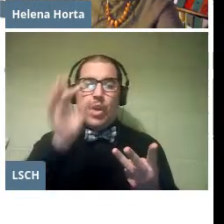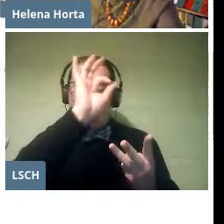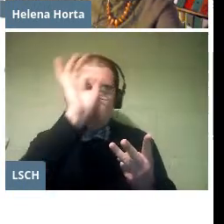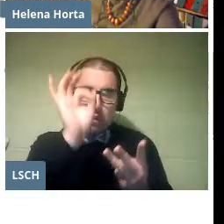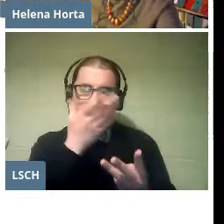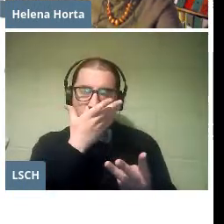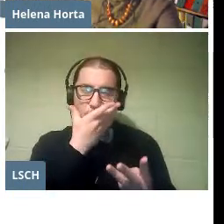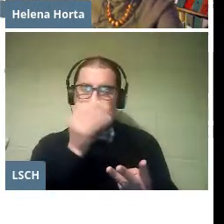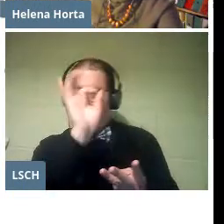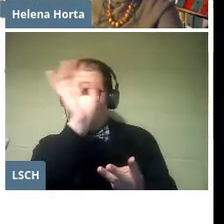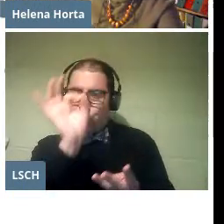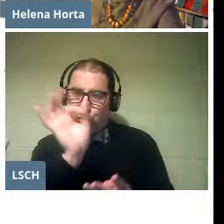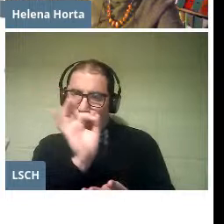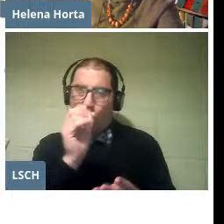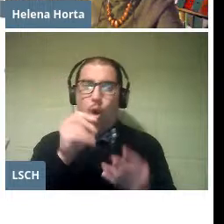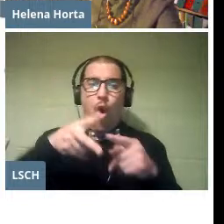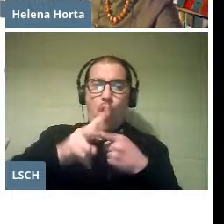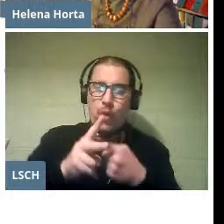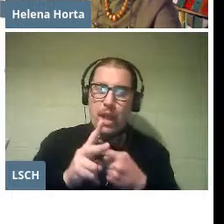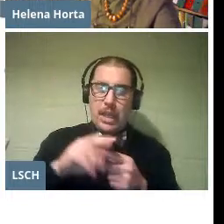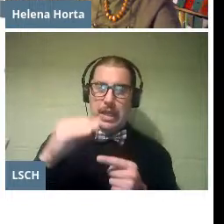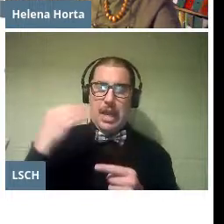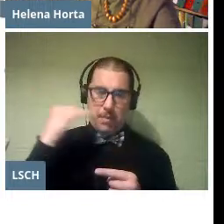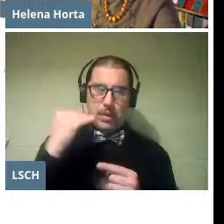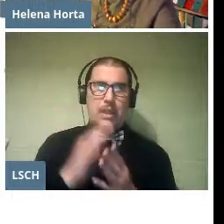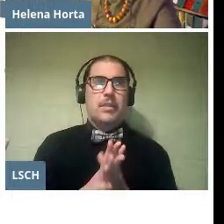sofisticaciones tecnológicas mayores.